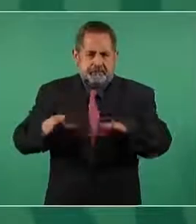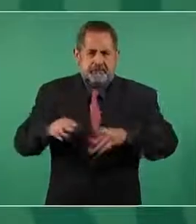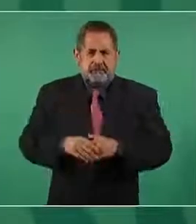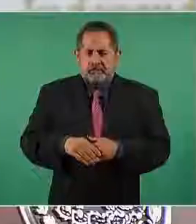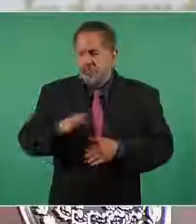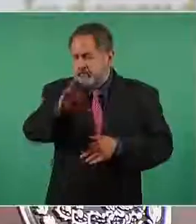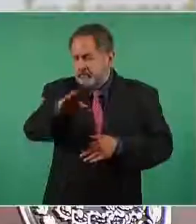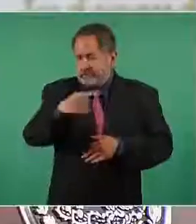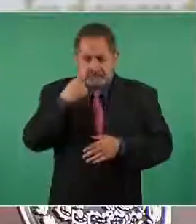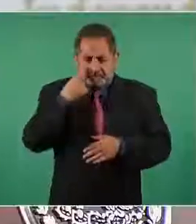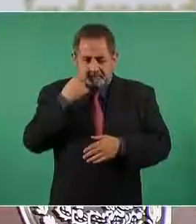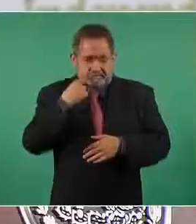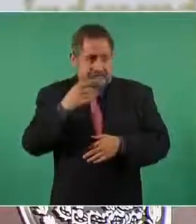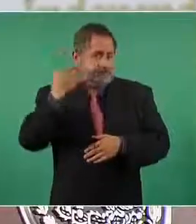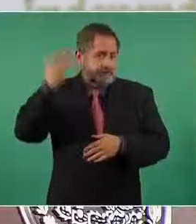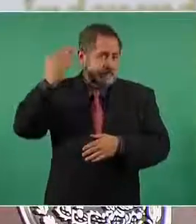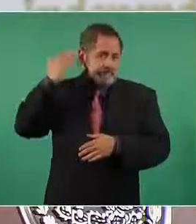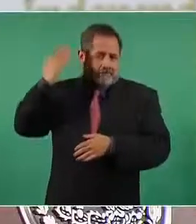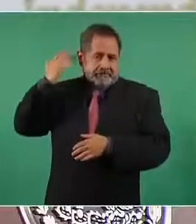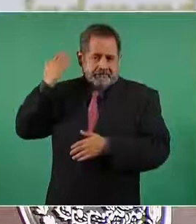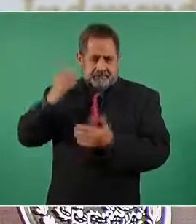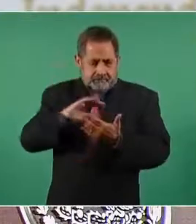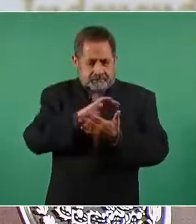esos contratos que se entregaron,